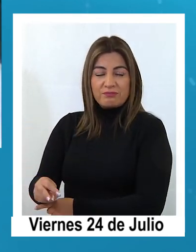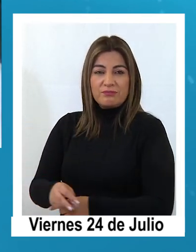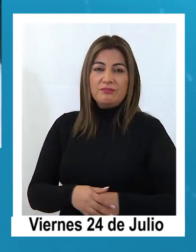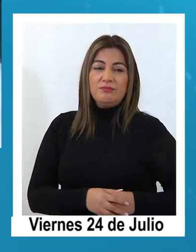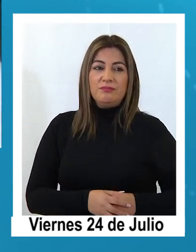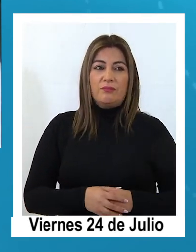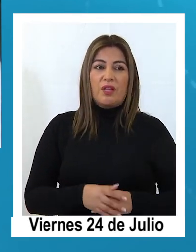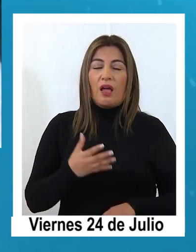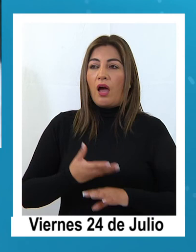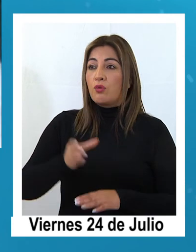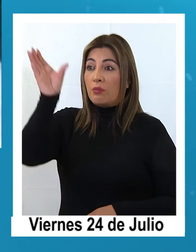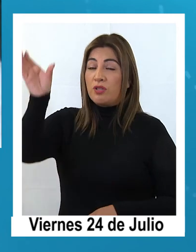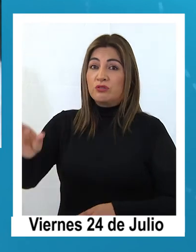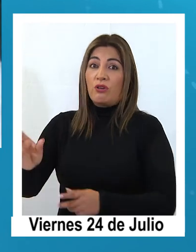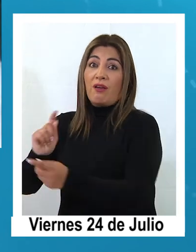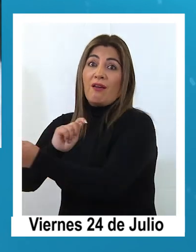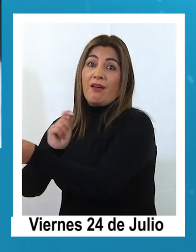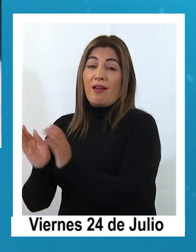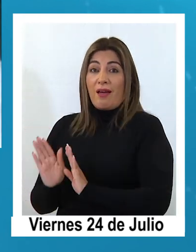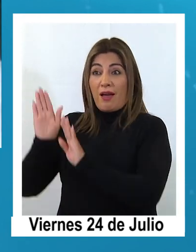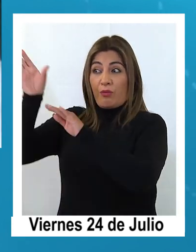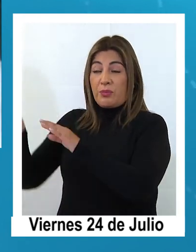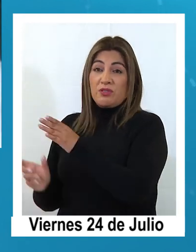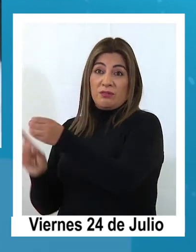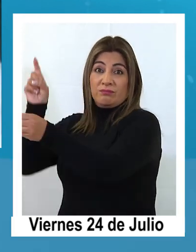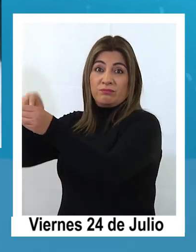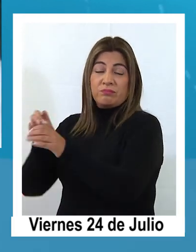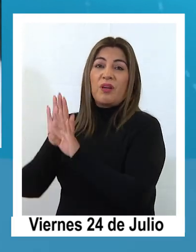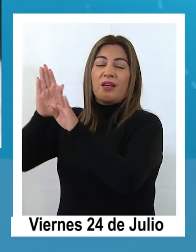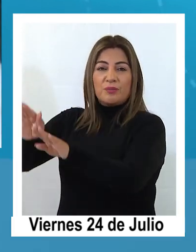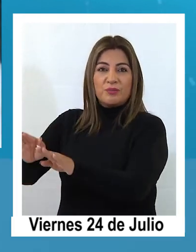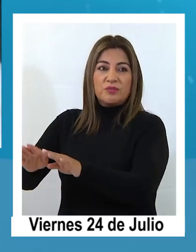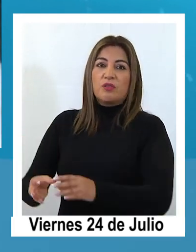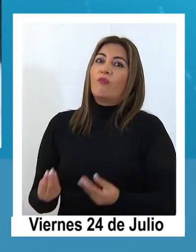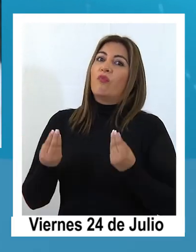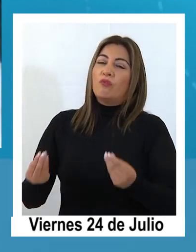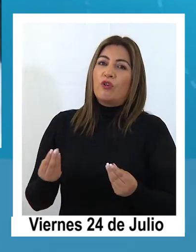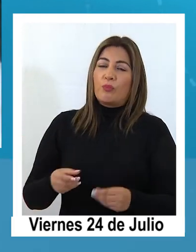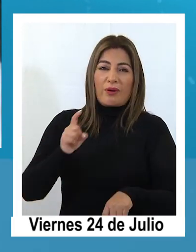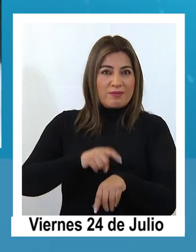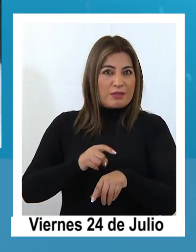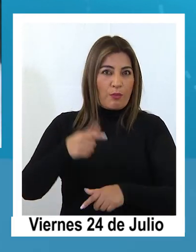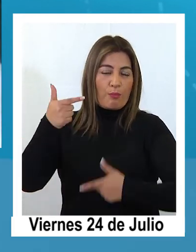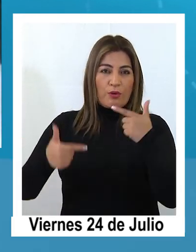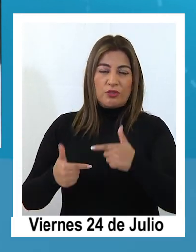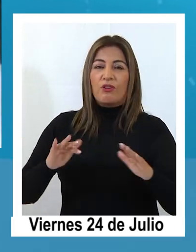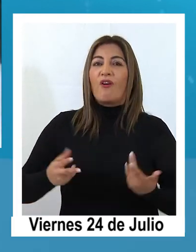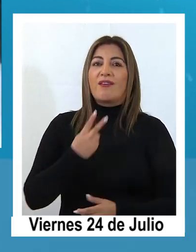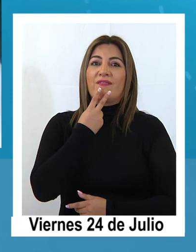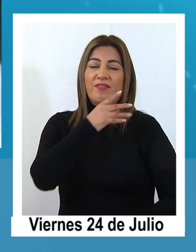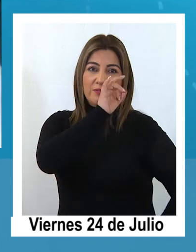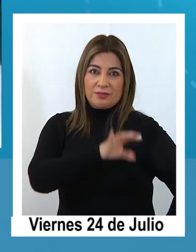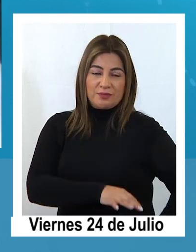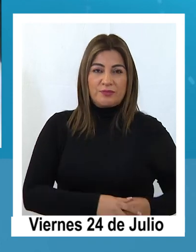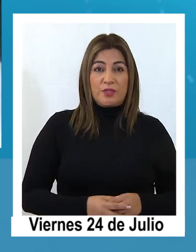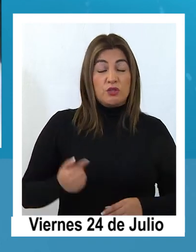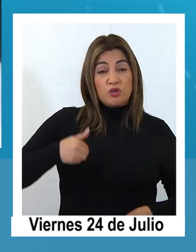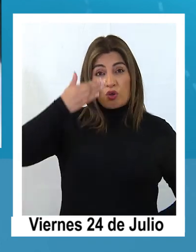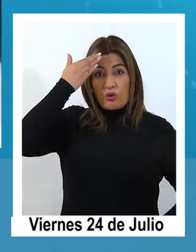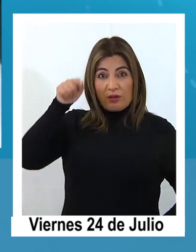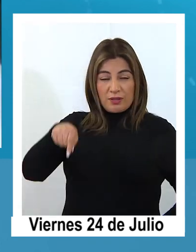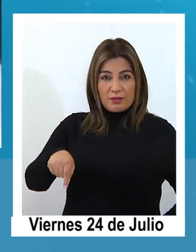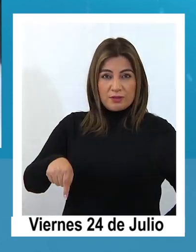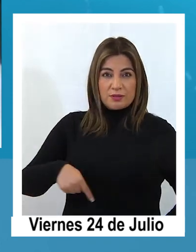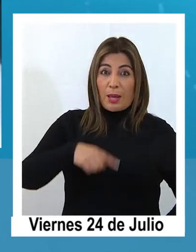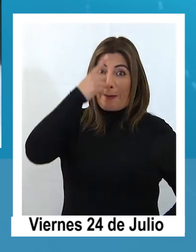si moviesen fichas a favor de la UDI, fuese saludable para el momento político que está viviendo el país. Creo